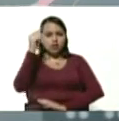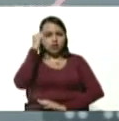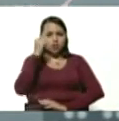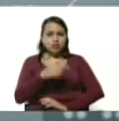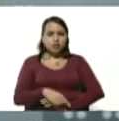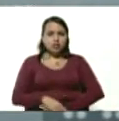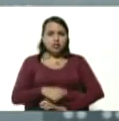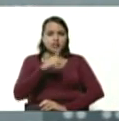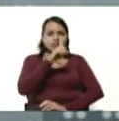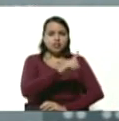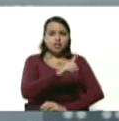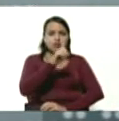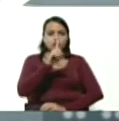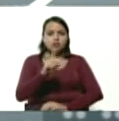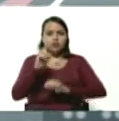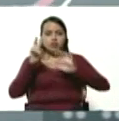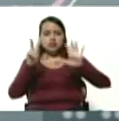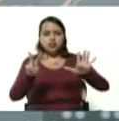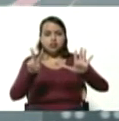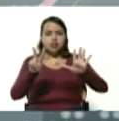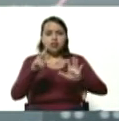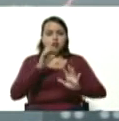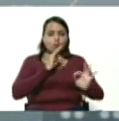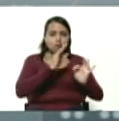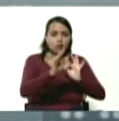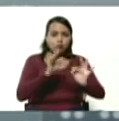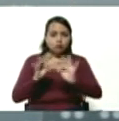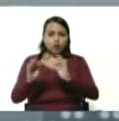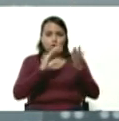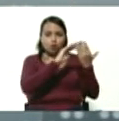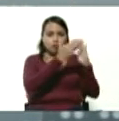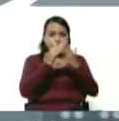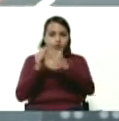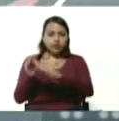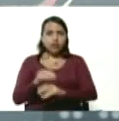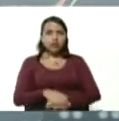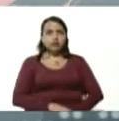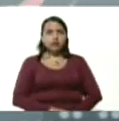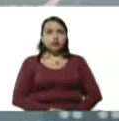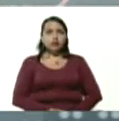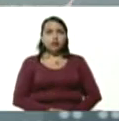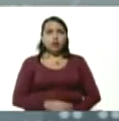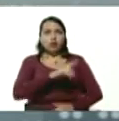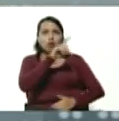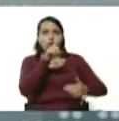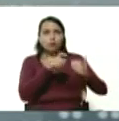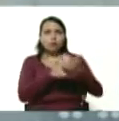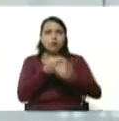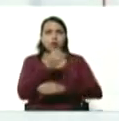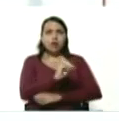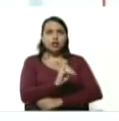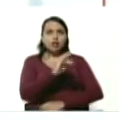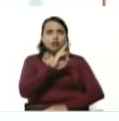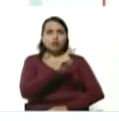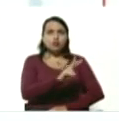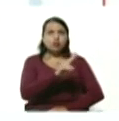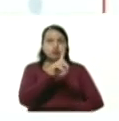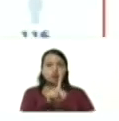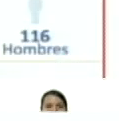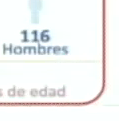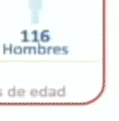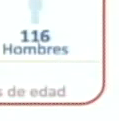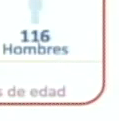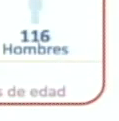117 casos de transmisión comunitaria, para un total de 216